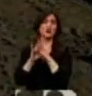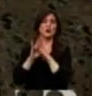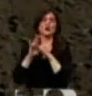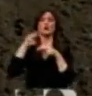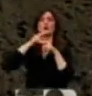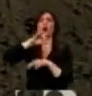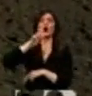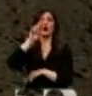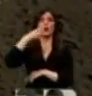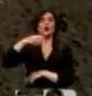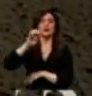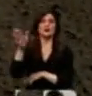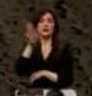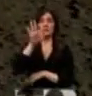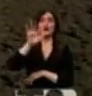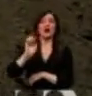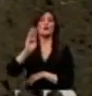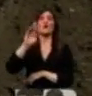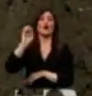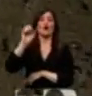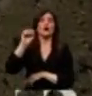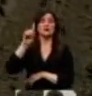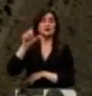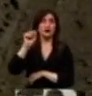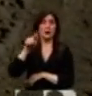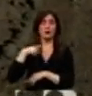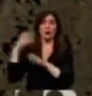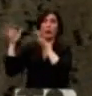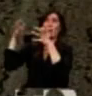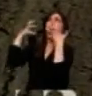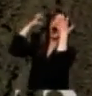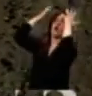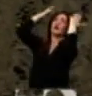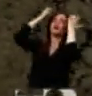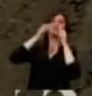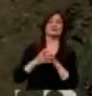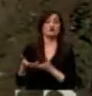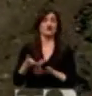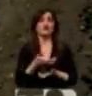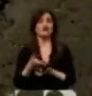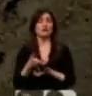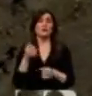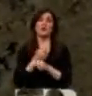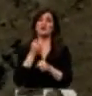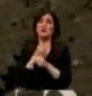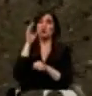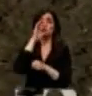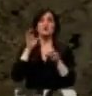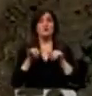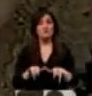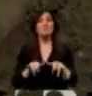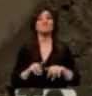el lodo. Realmente los bomberos, el cuerpo de bomberos se encuentra realizando las labores de